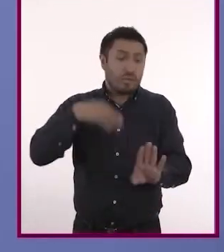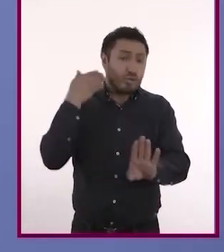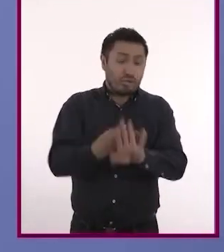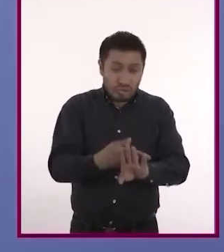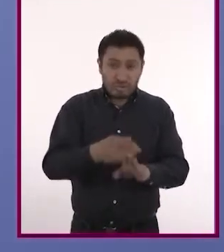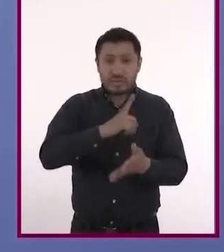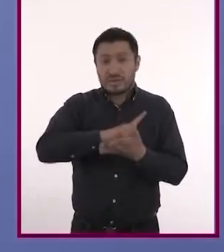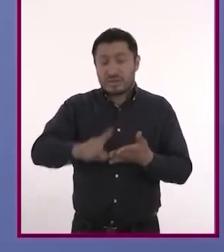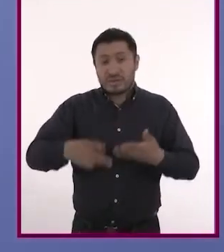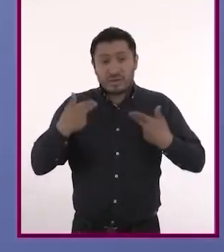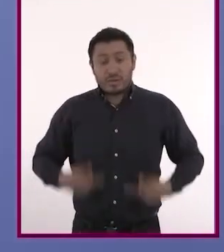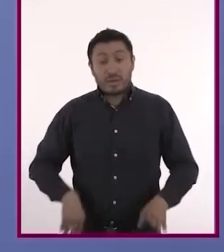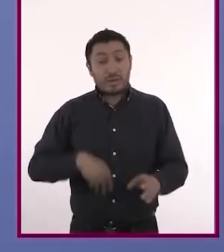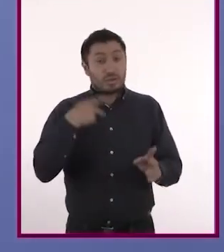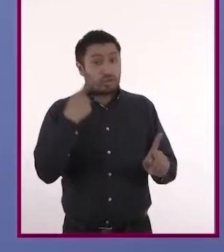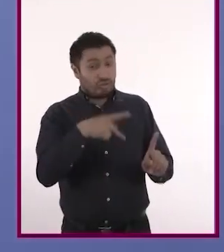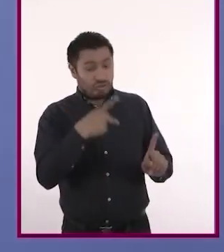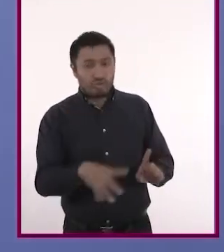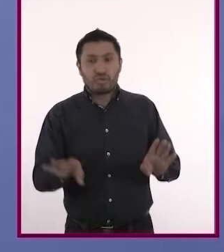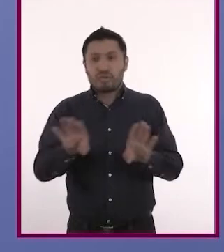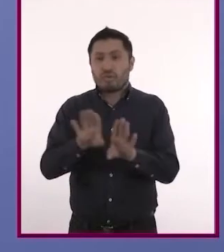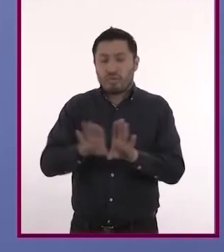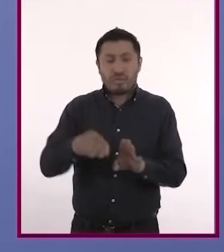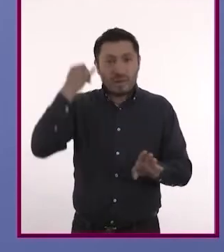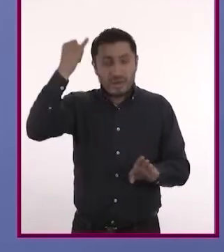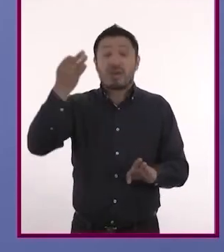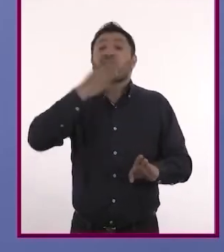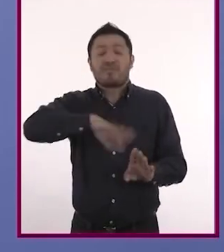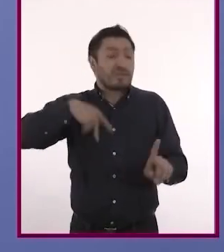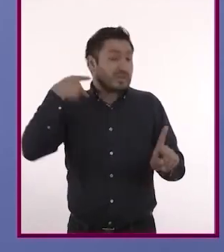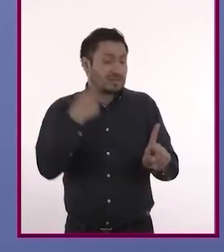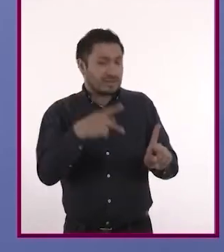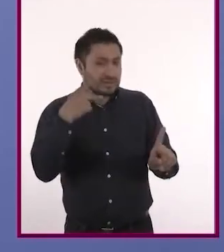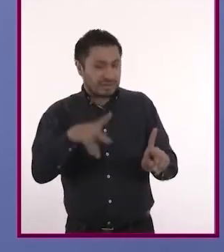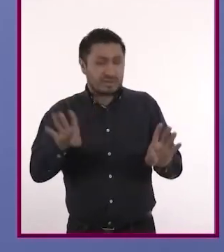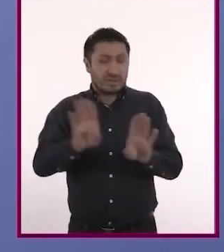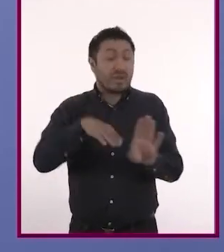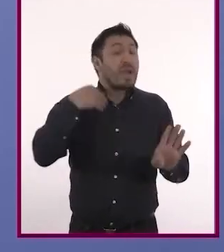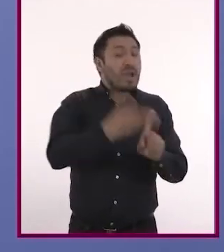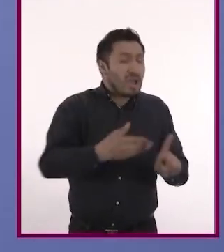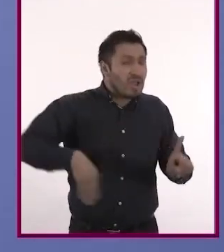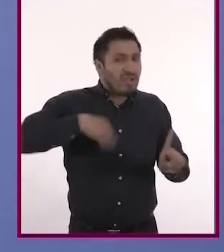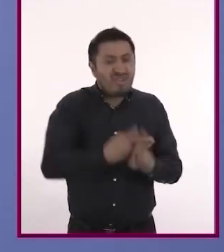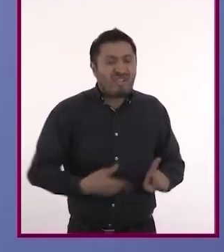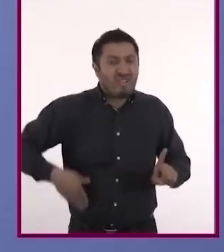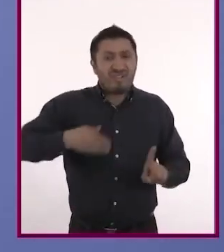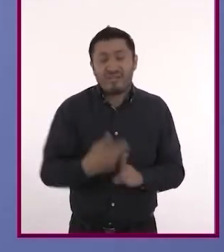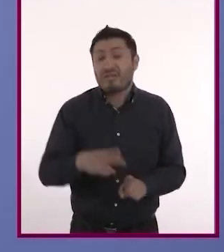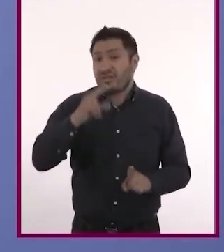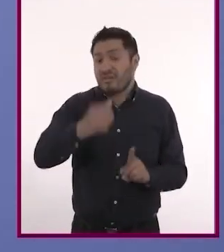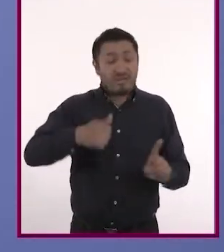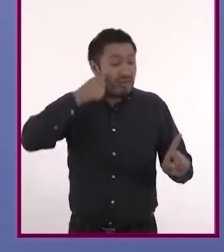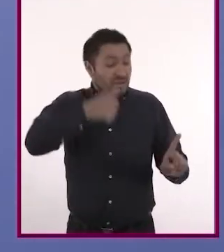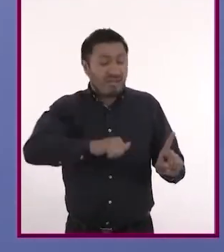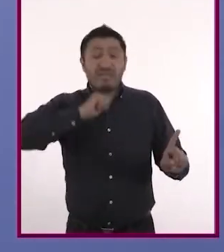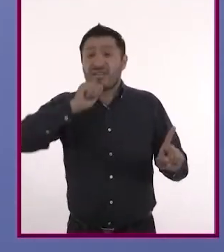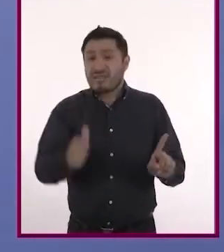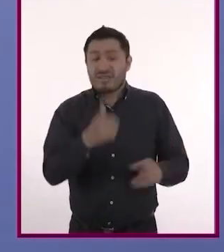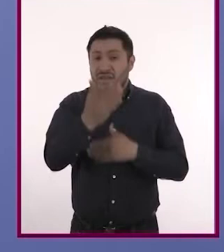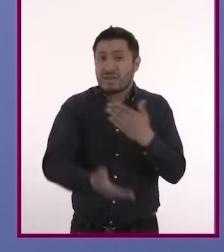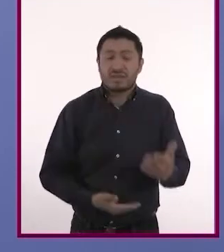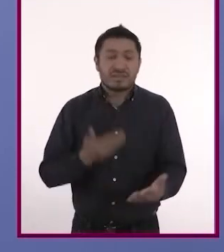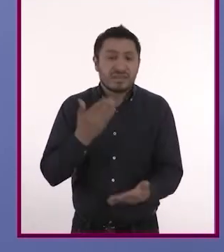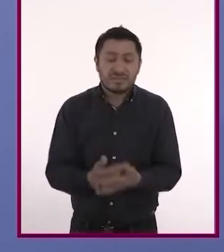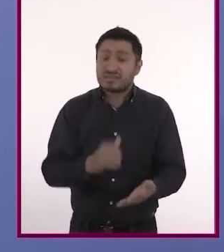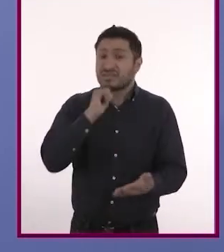derechos humanos. Con frecuencia, la estigmatización que enfrentan hace que se les margine socialmente y no se les brinde atención, los servicios